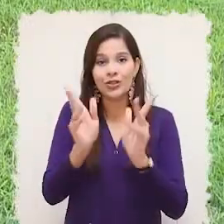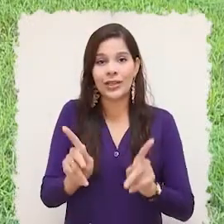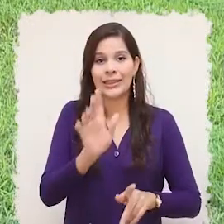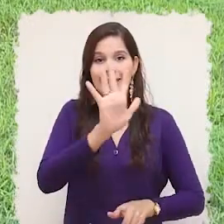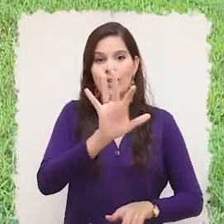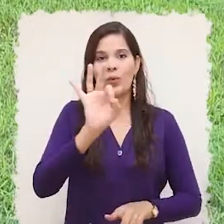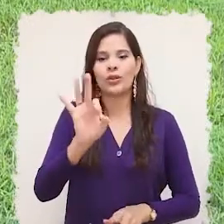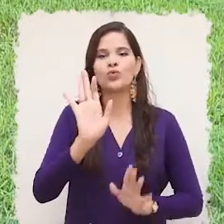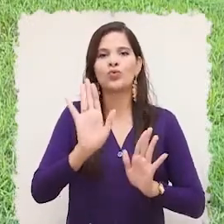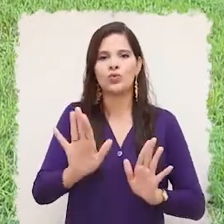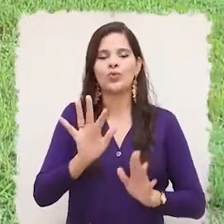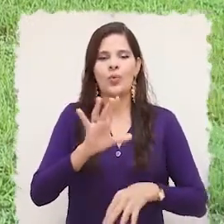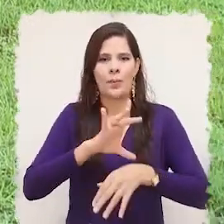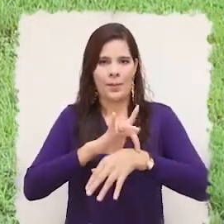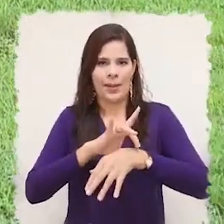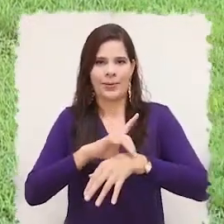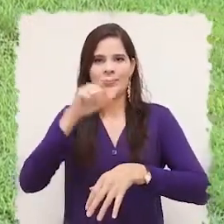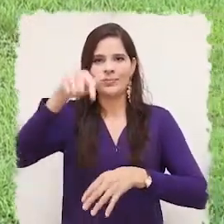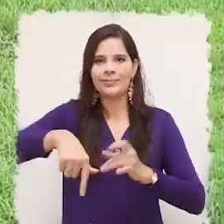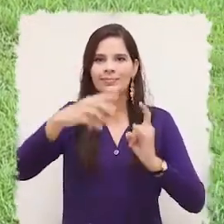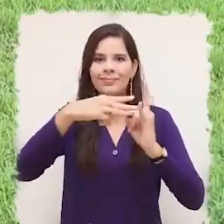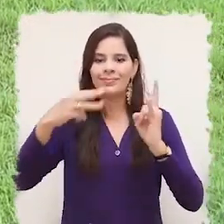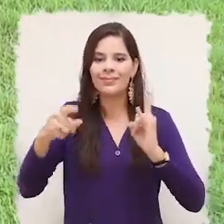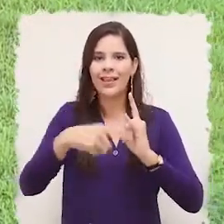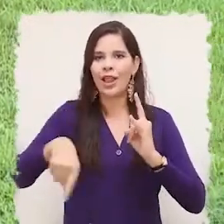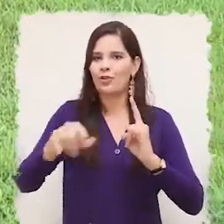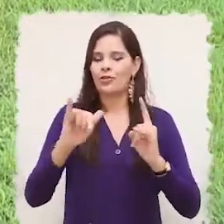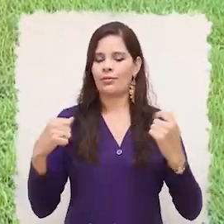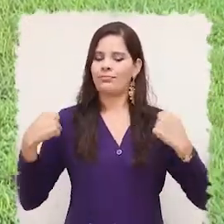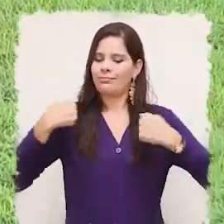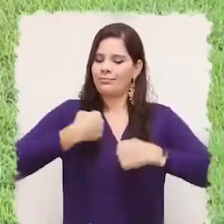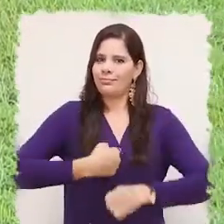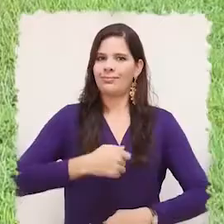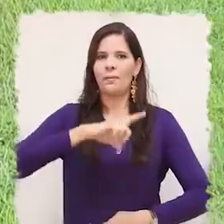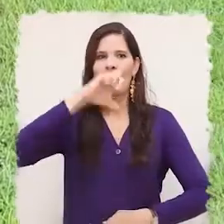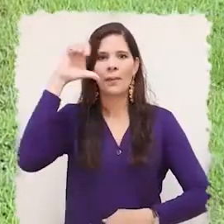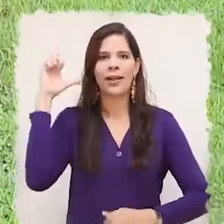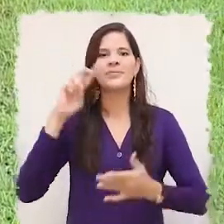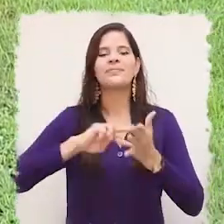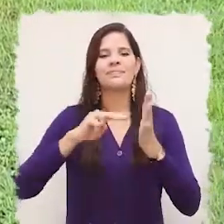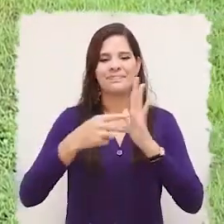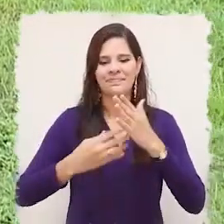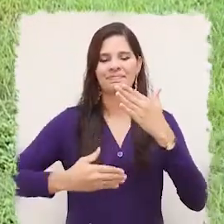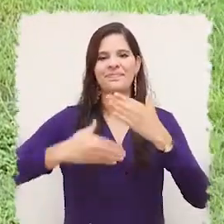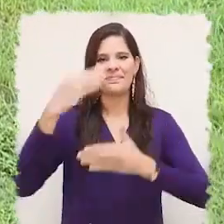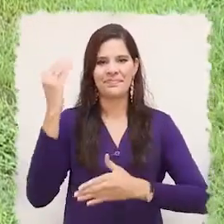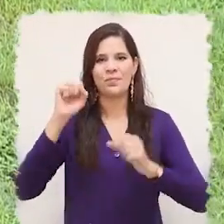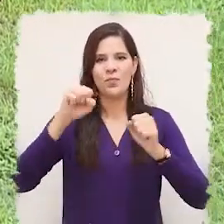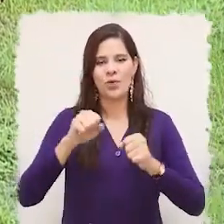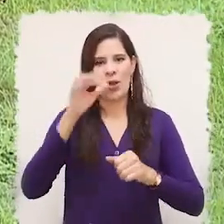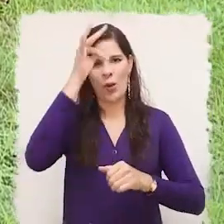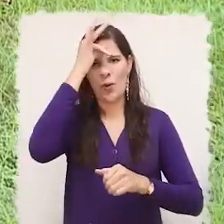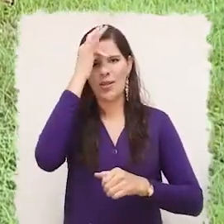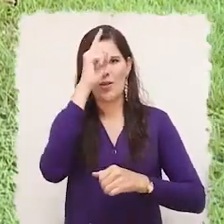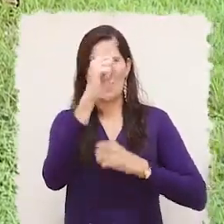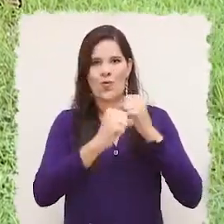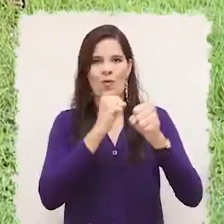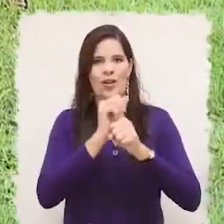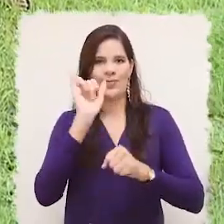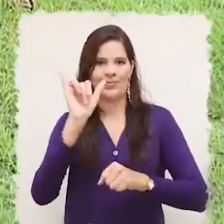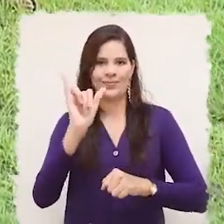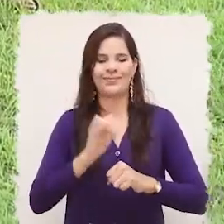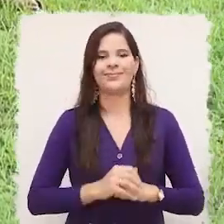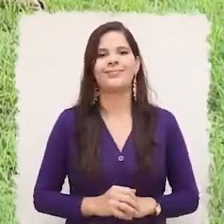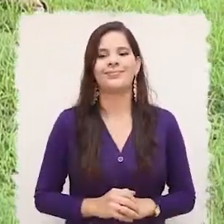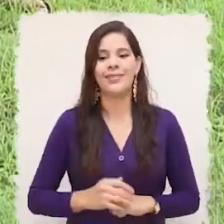Estudiantes del programa de medicina en la Universidad del Magdalena recibieron sus batas blancas como símbolo del inicio de su año internado rotatorio. Este grupo